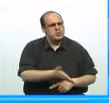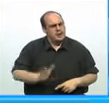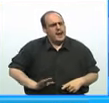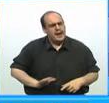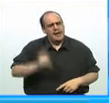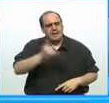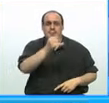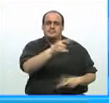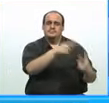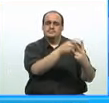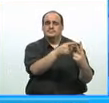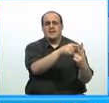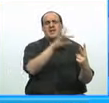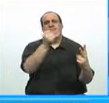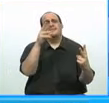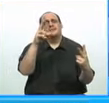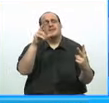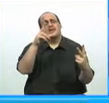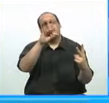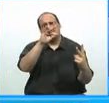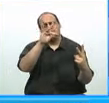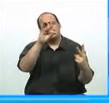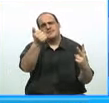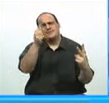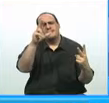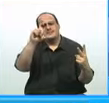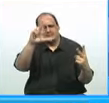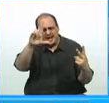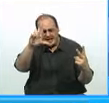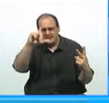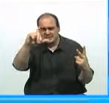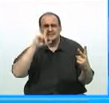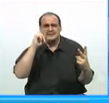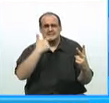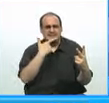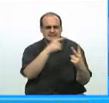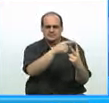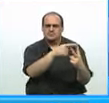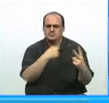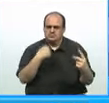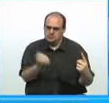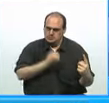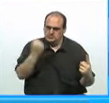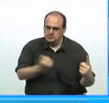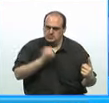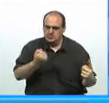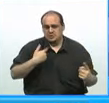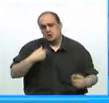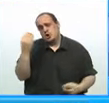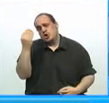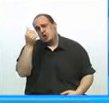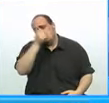ellos jugaron bien. Darcy se la bancó bien los tres días. Yo no estaba para jugar el domingo y bueno, o sea, por